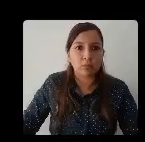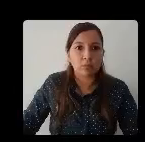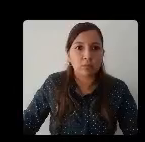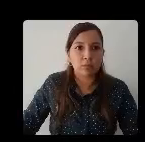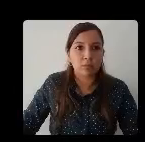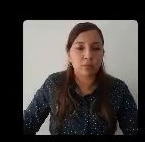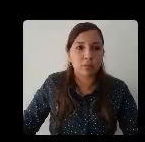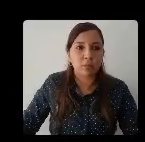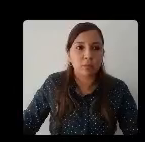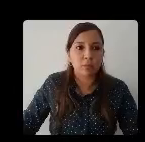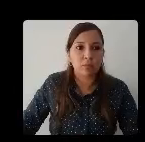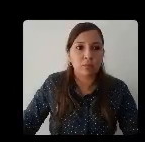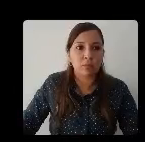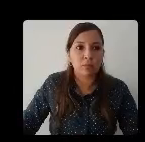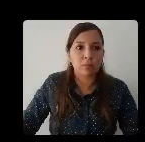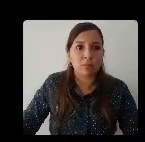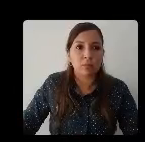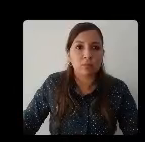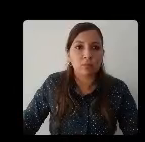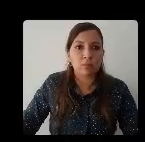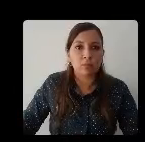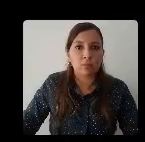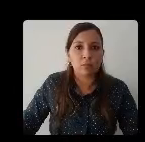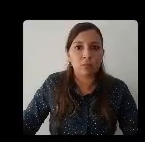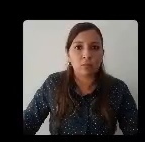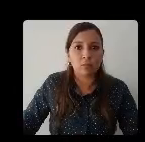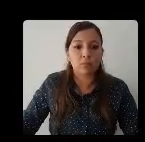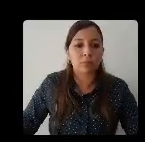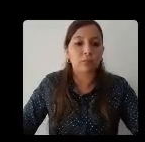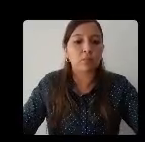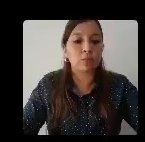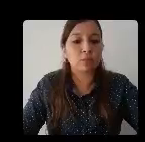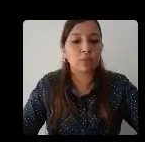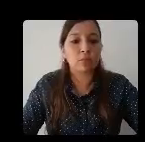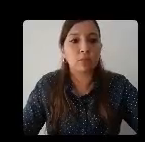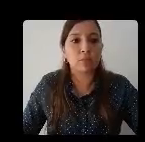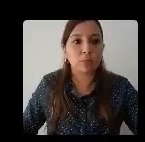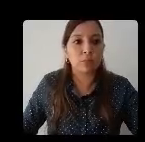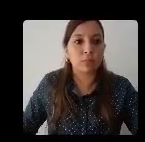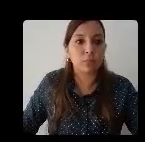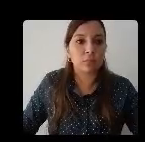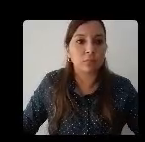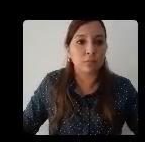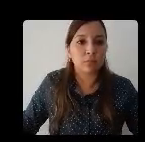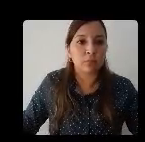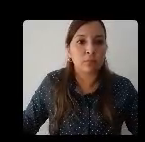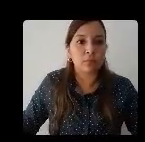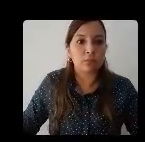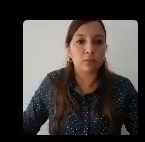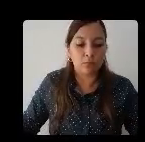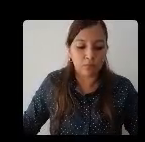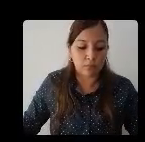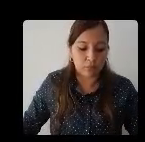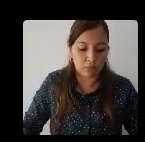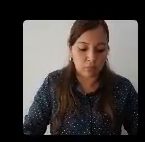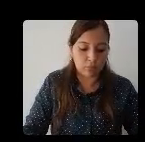una seguridad para dar al visitante y a nosotros también, para poder recibir al visitante el plan COVID, para poner con las mascarillas,